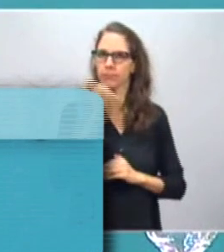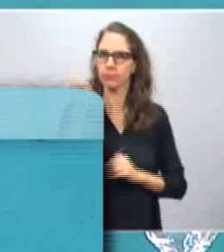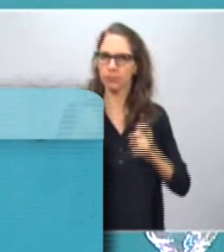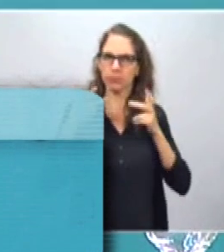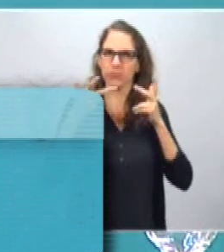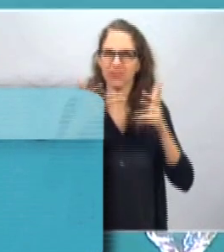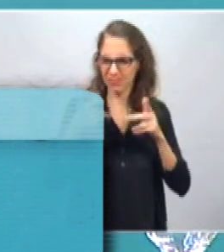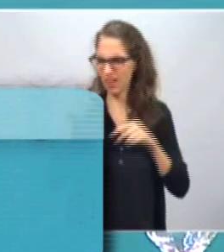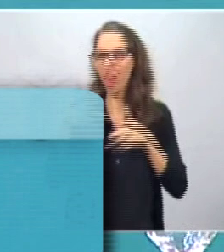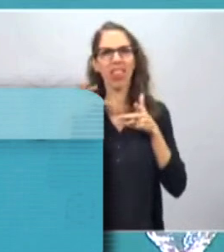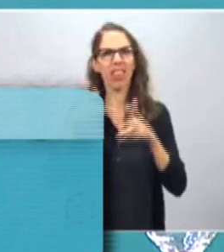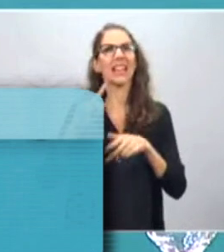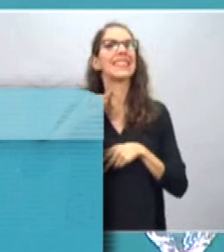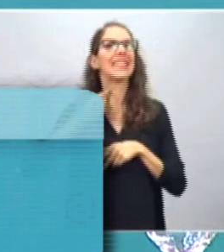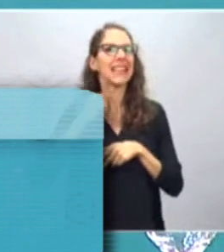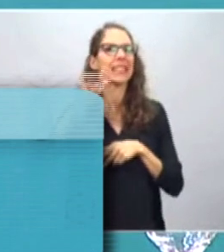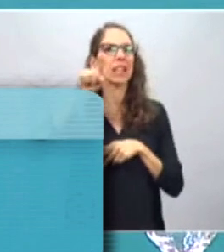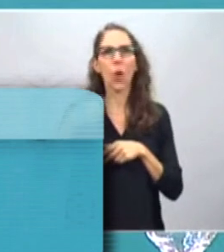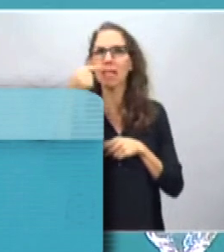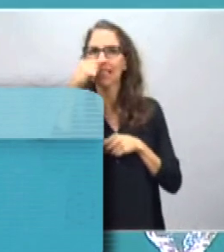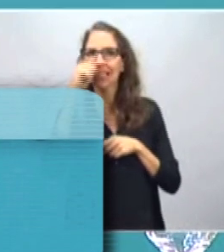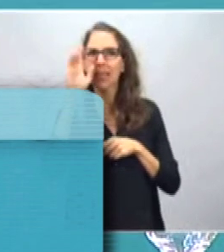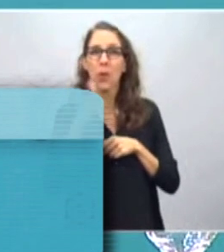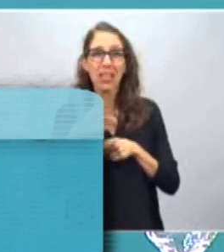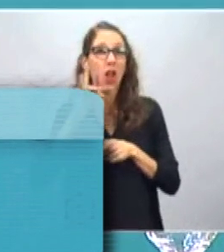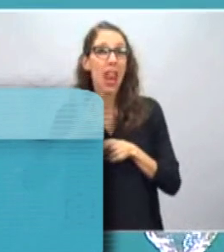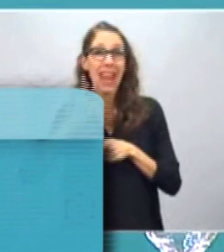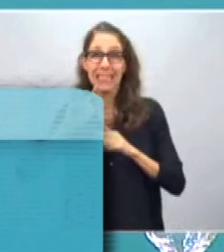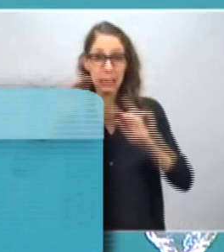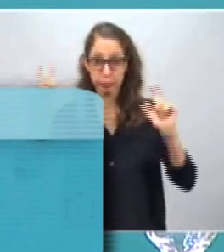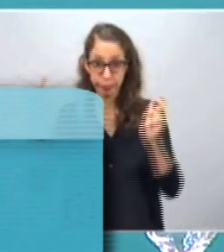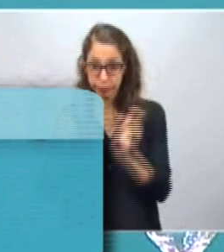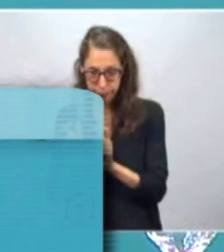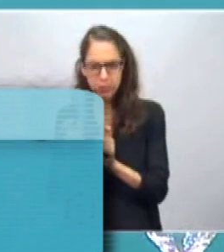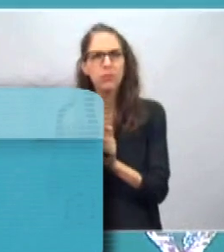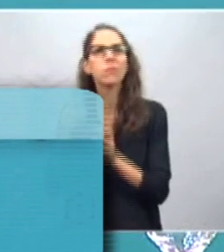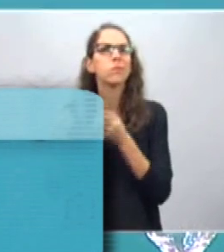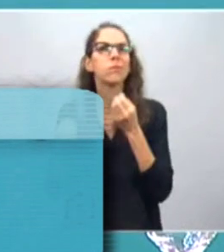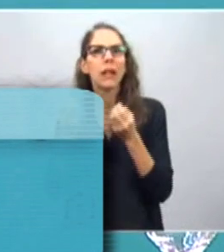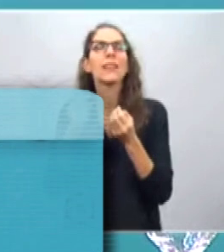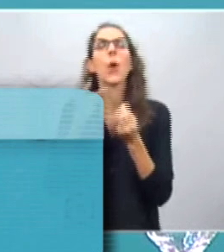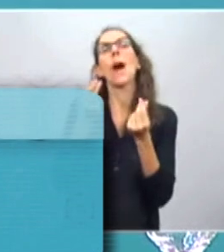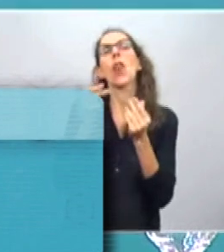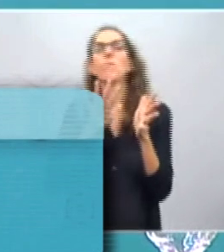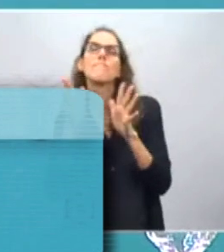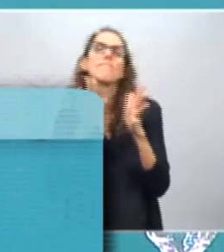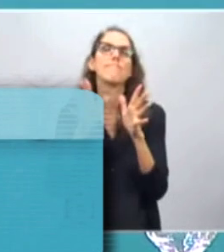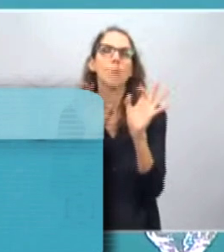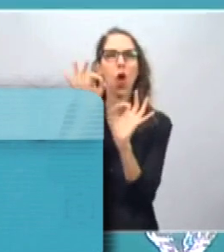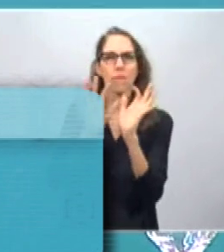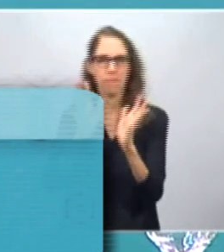del 13,7% de caída del consumo de leche fresca, estamos hablando siempre de valores promedio. Entonces,